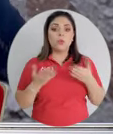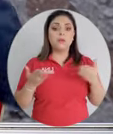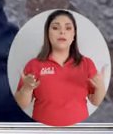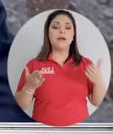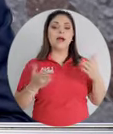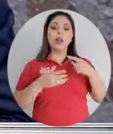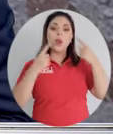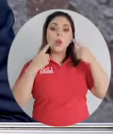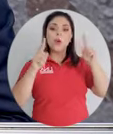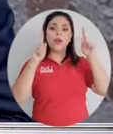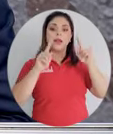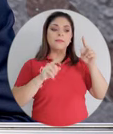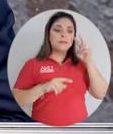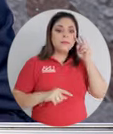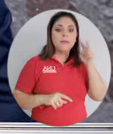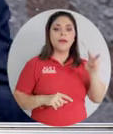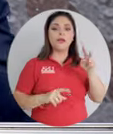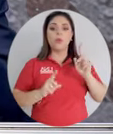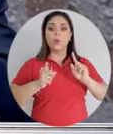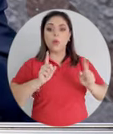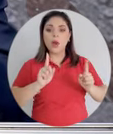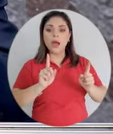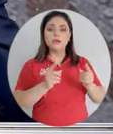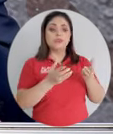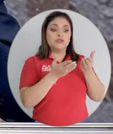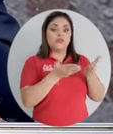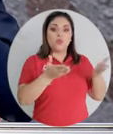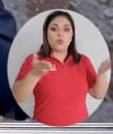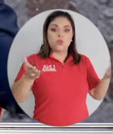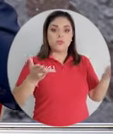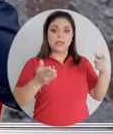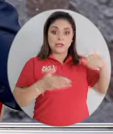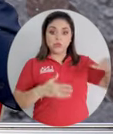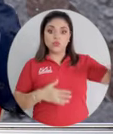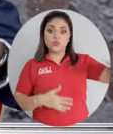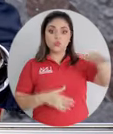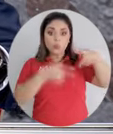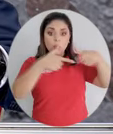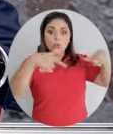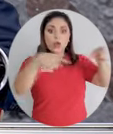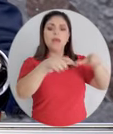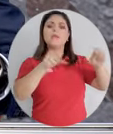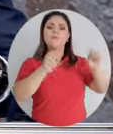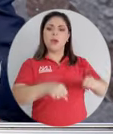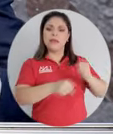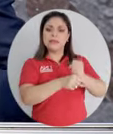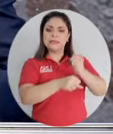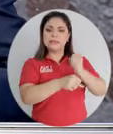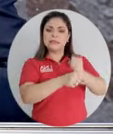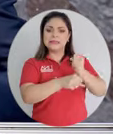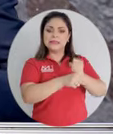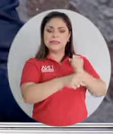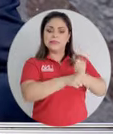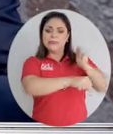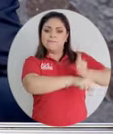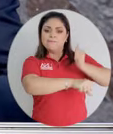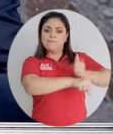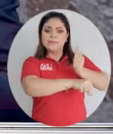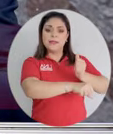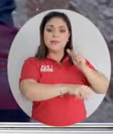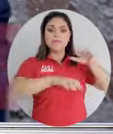logre identificar los recursos en los cuales estos territorios se pueden especializar y generar no